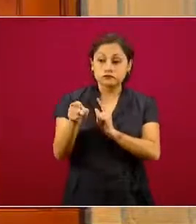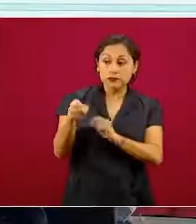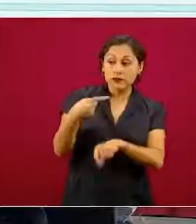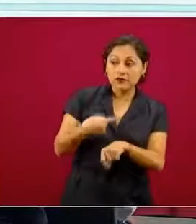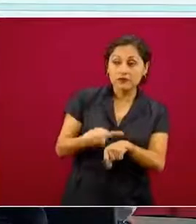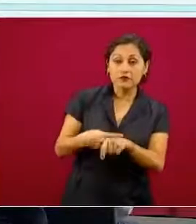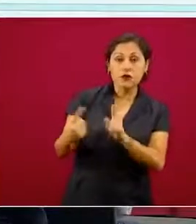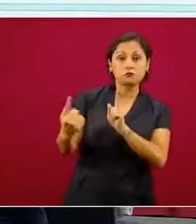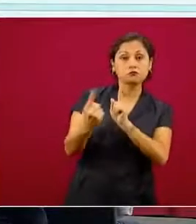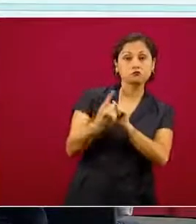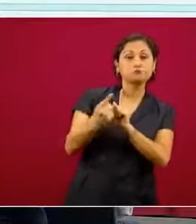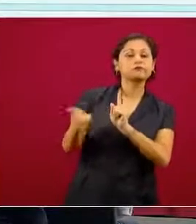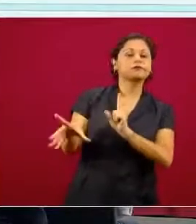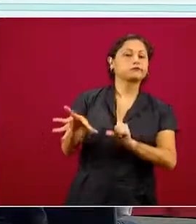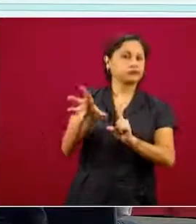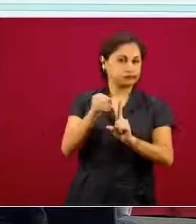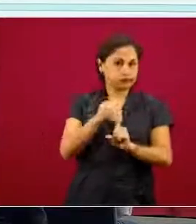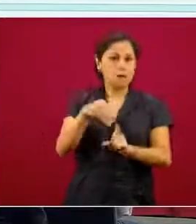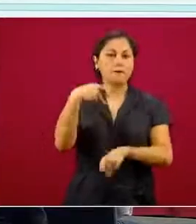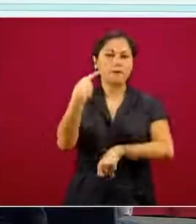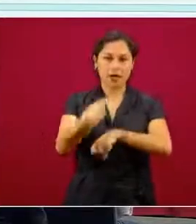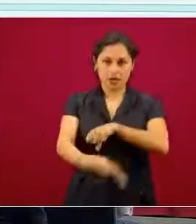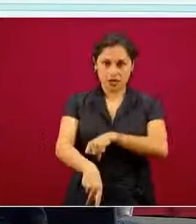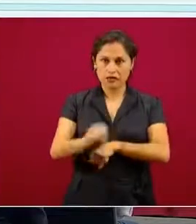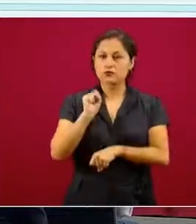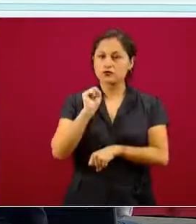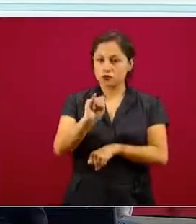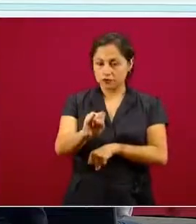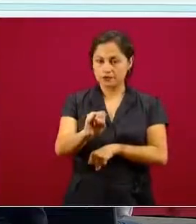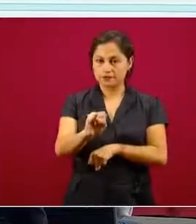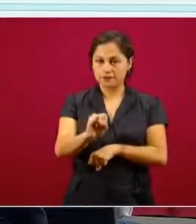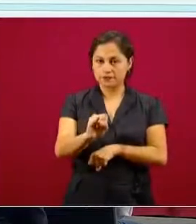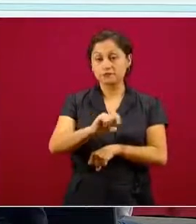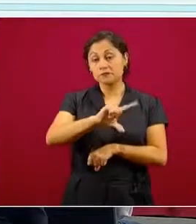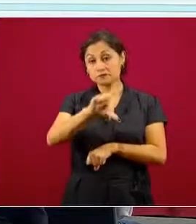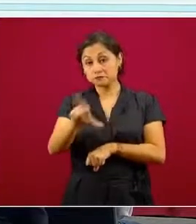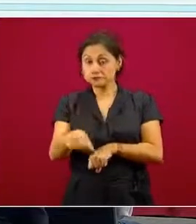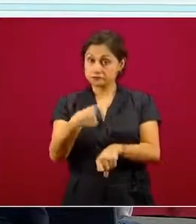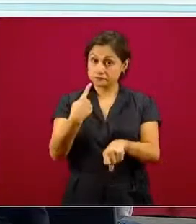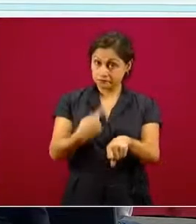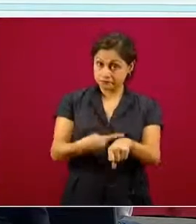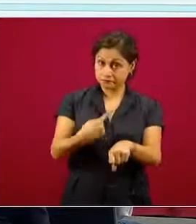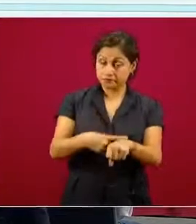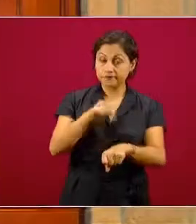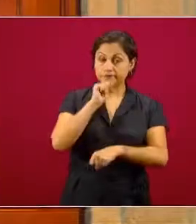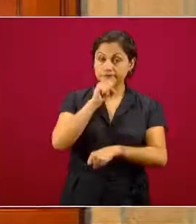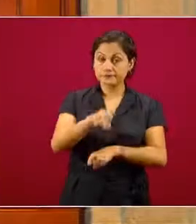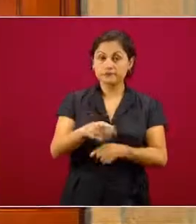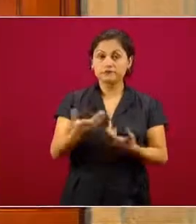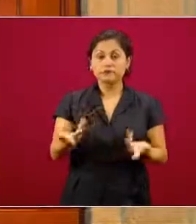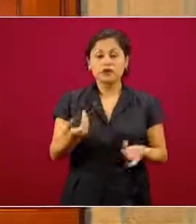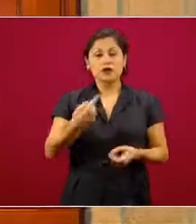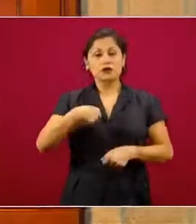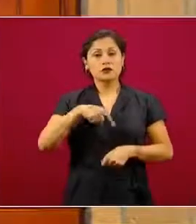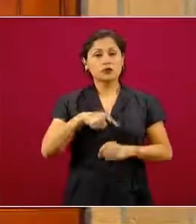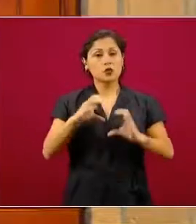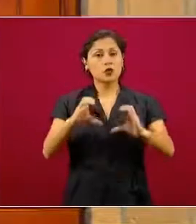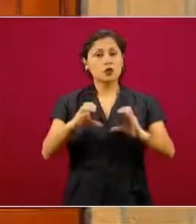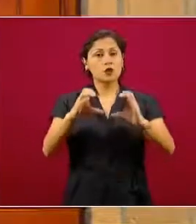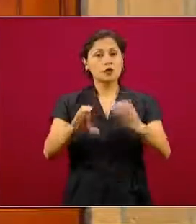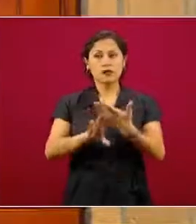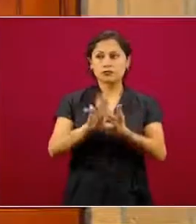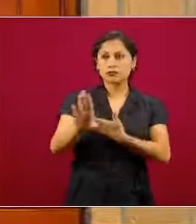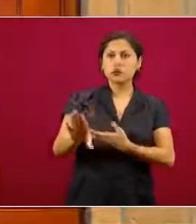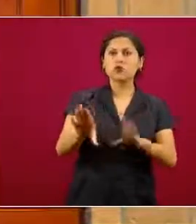confirmado, por lo tanto contagiarnos y enfermarnos. ¿Qué podemos hacer para que esto no suceda cuando estamos en